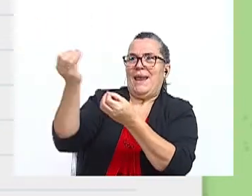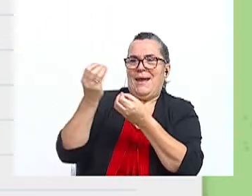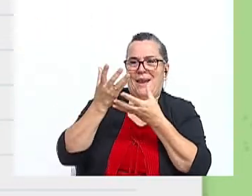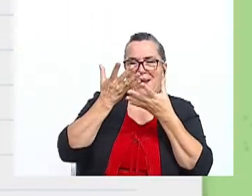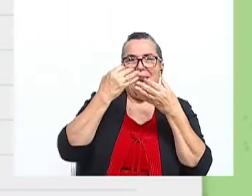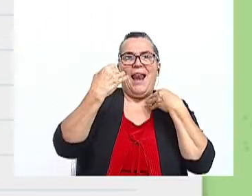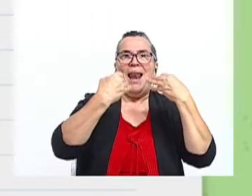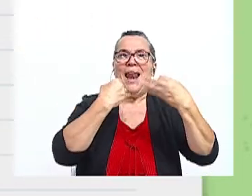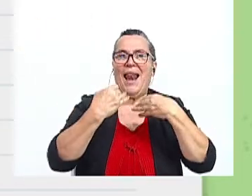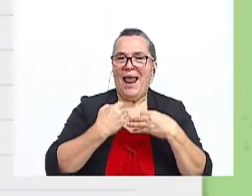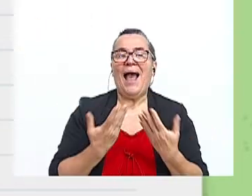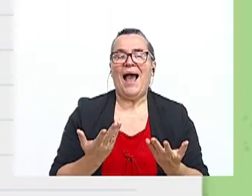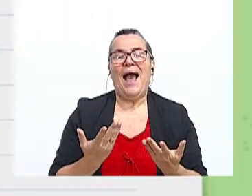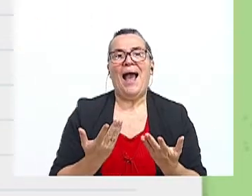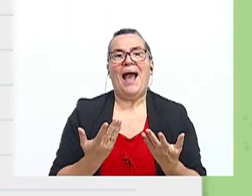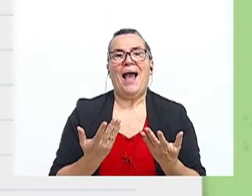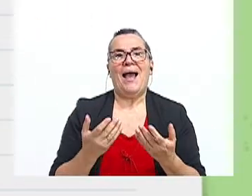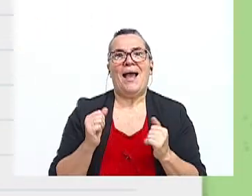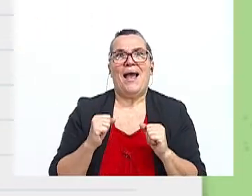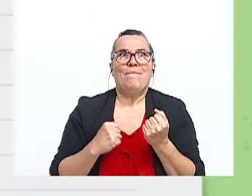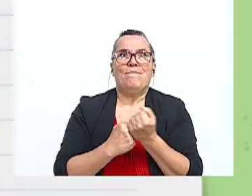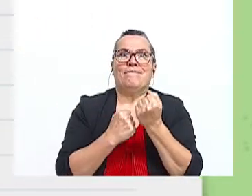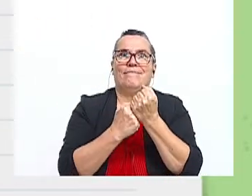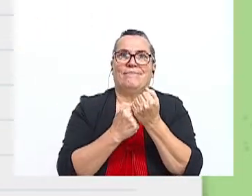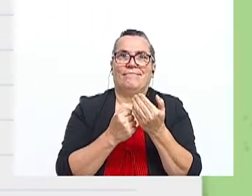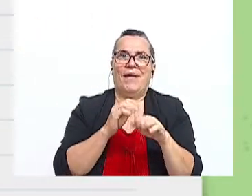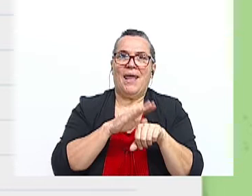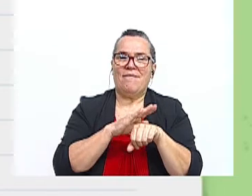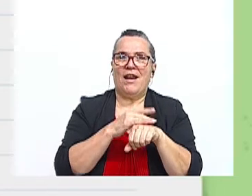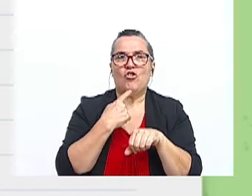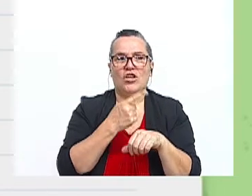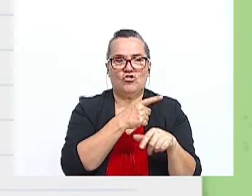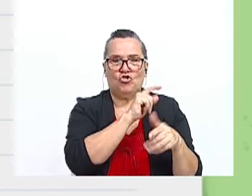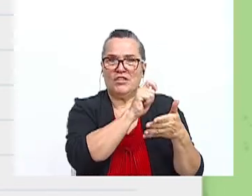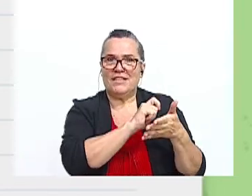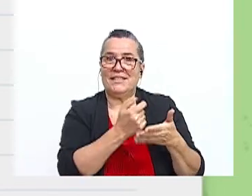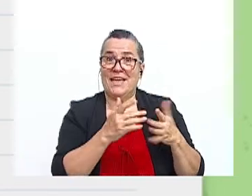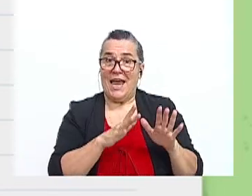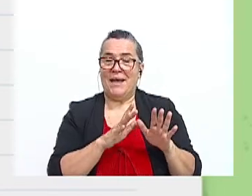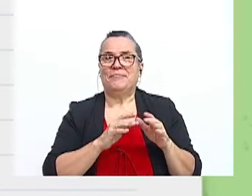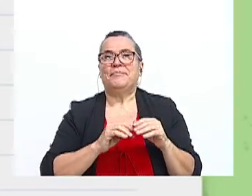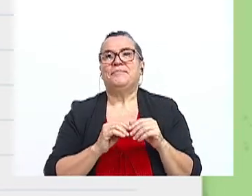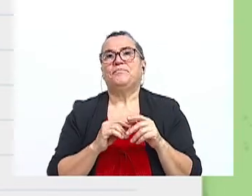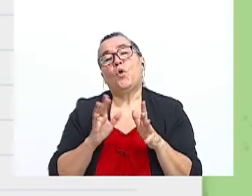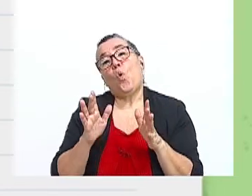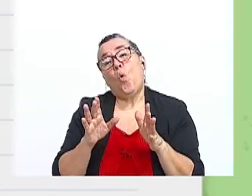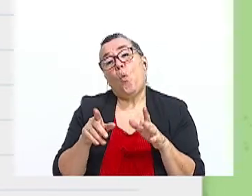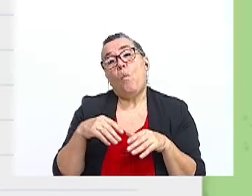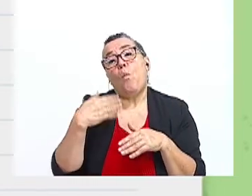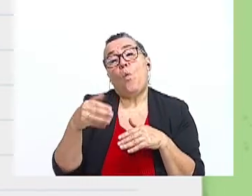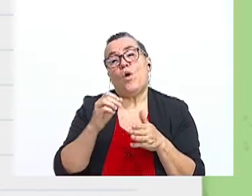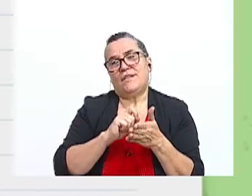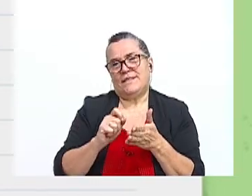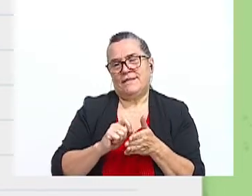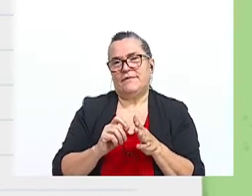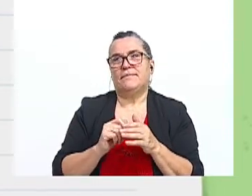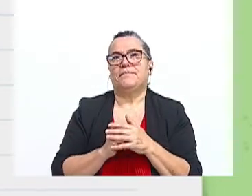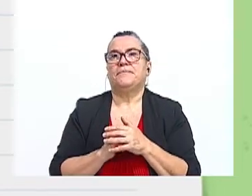sobre el tema que pueda avalar lo que yo estoy escribiendo o voy a escribir más